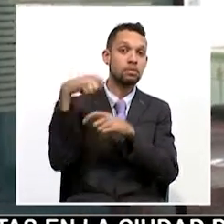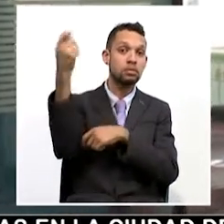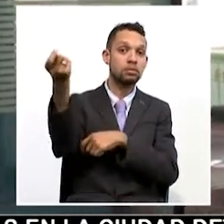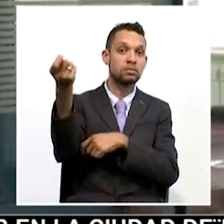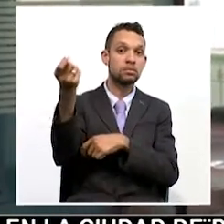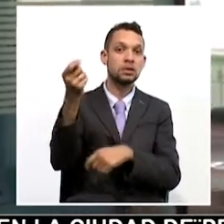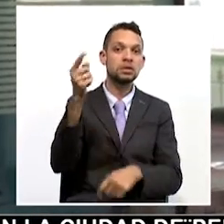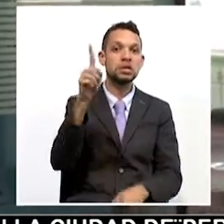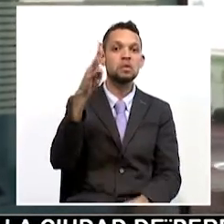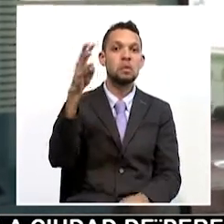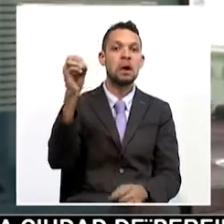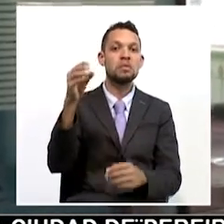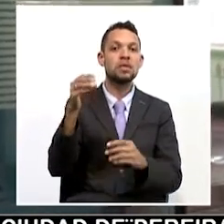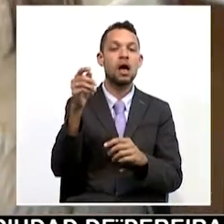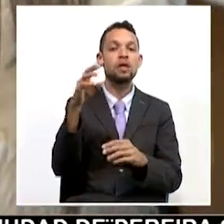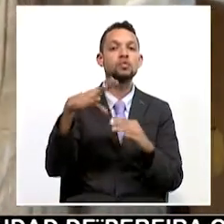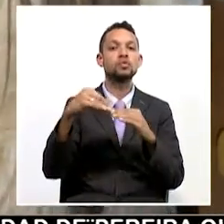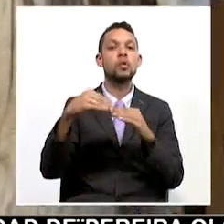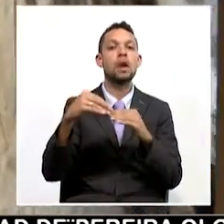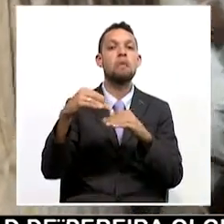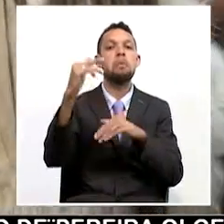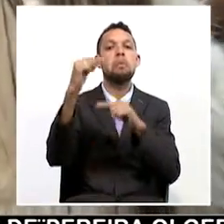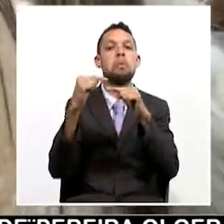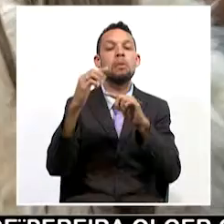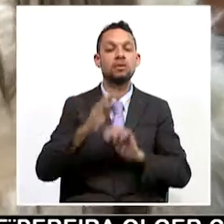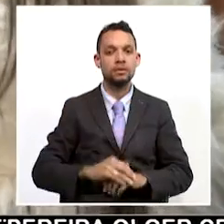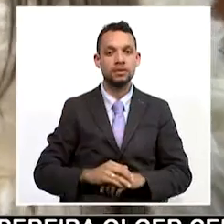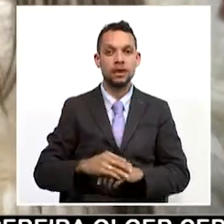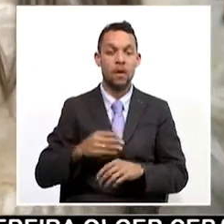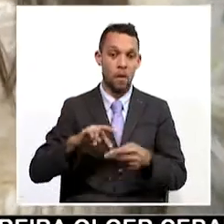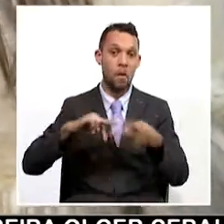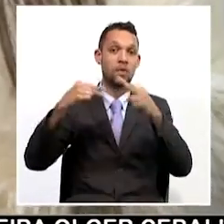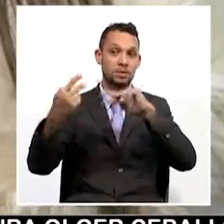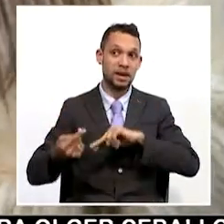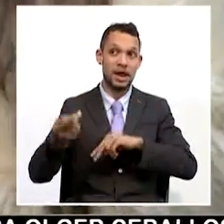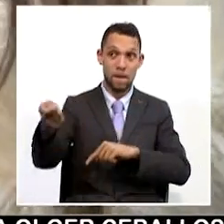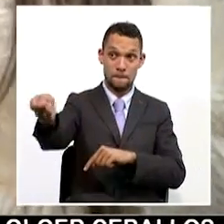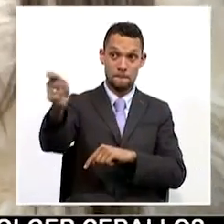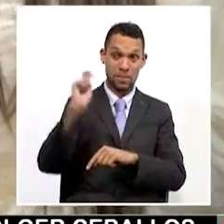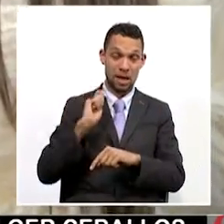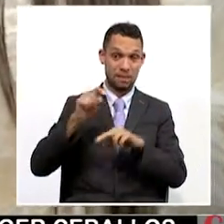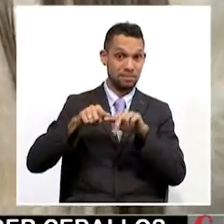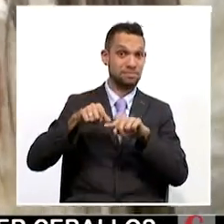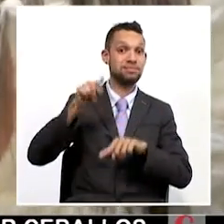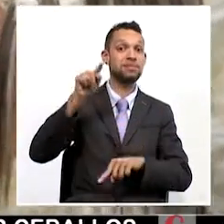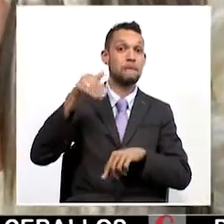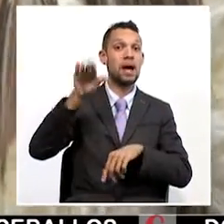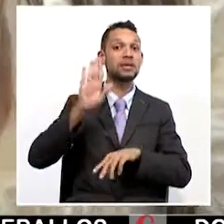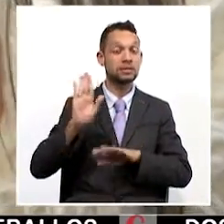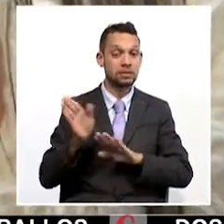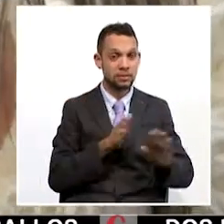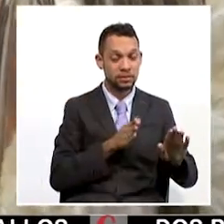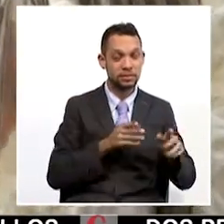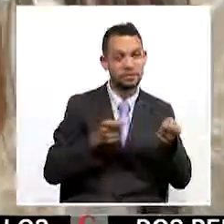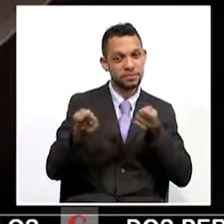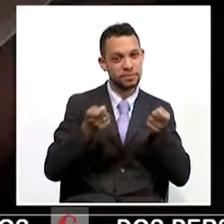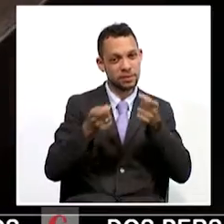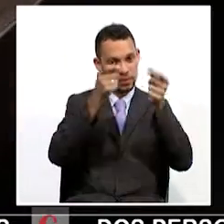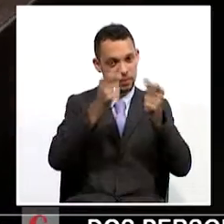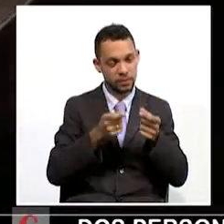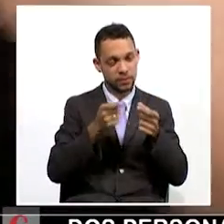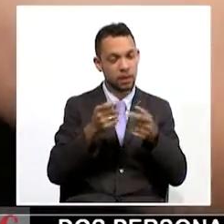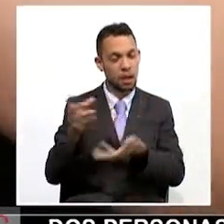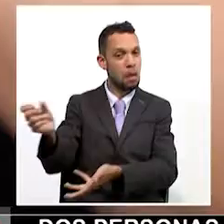por ahí $140, me imagino. La devaluación del peso colombiano frente al precio del dólar sin duda representa una buena fuente